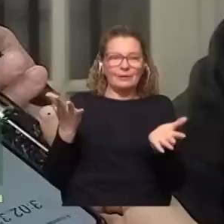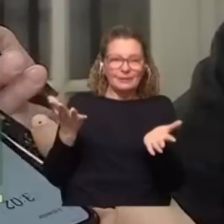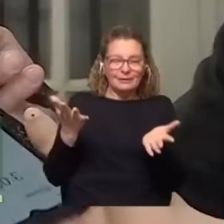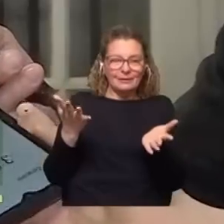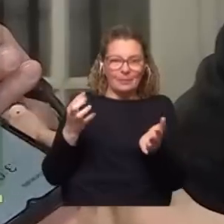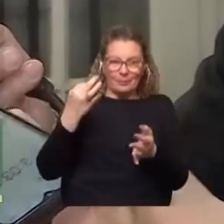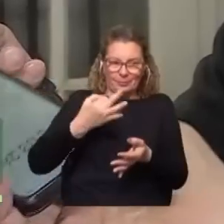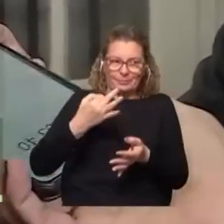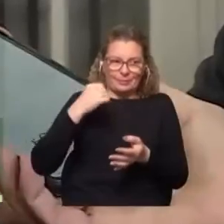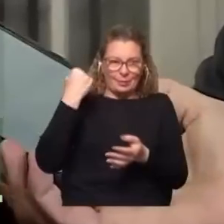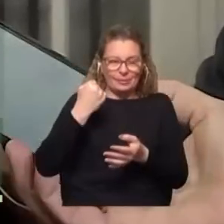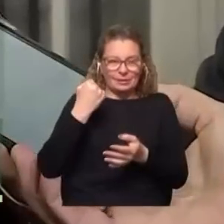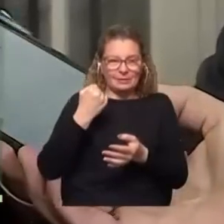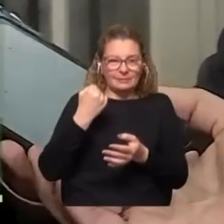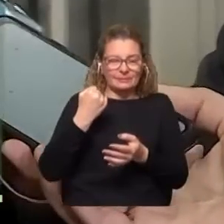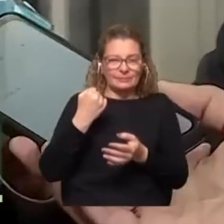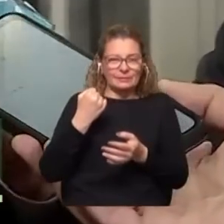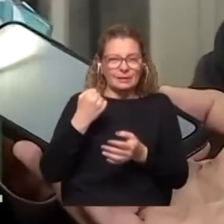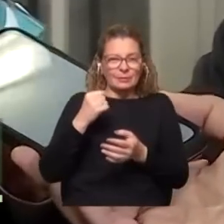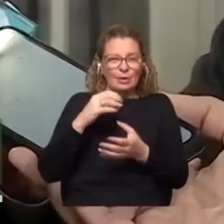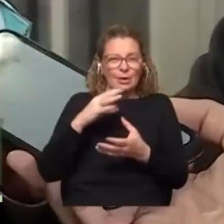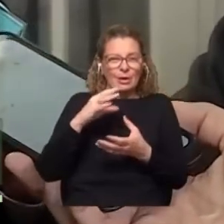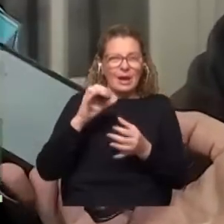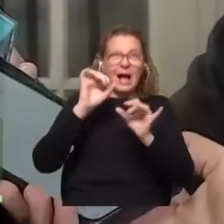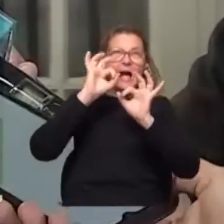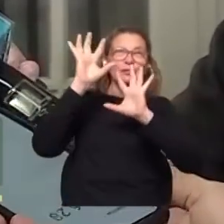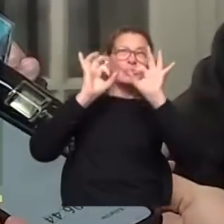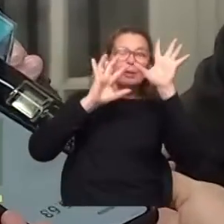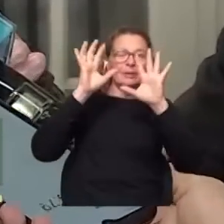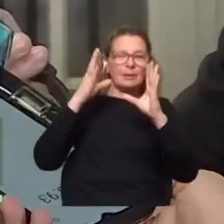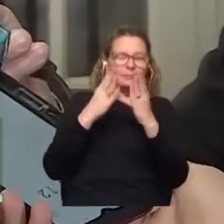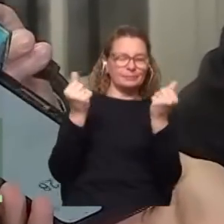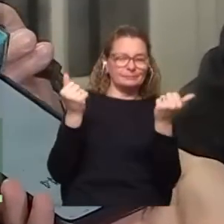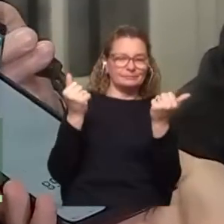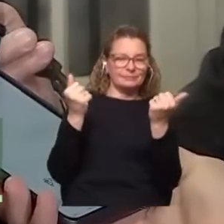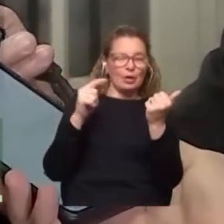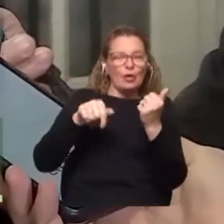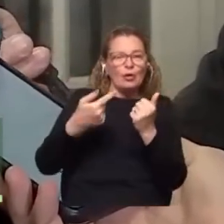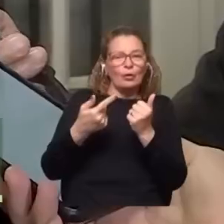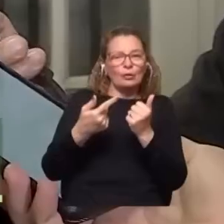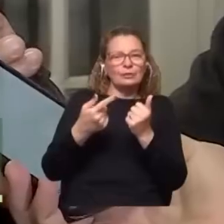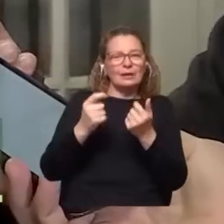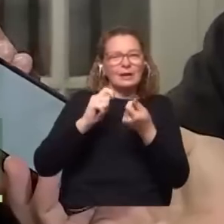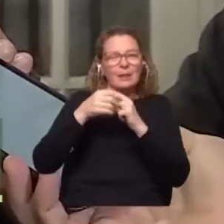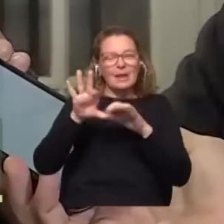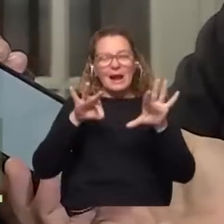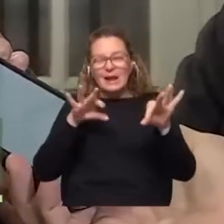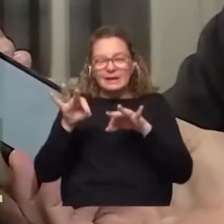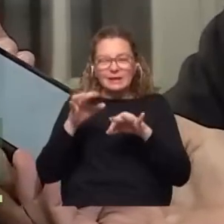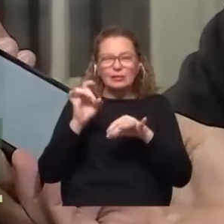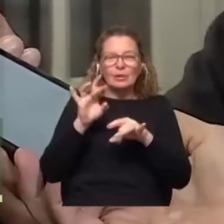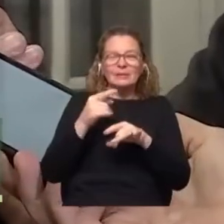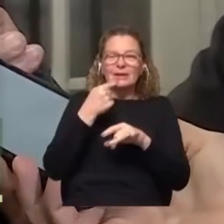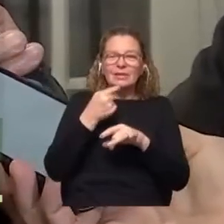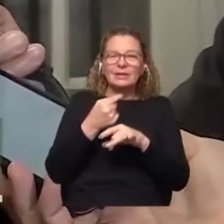contundente hay asignaturas como astronomía que simplemente desaparece hay otras que pasan a ser optativas y